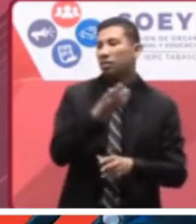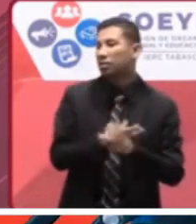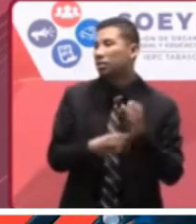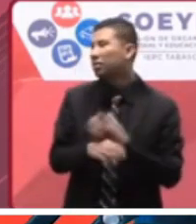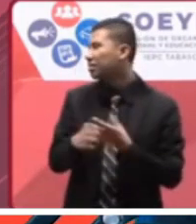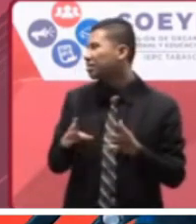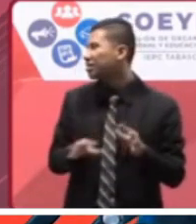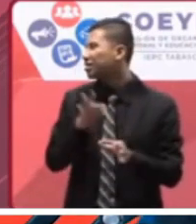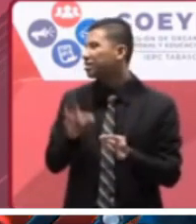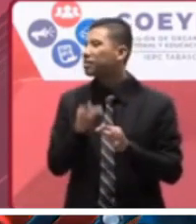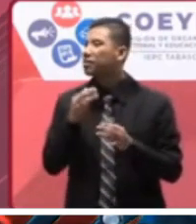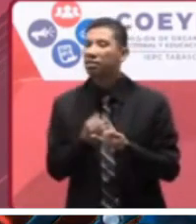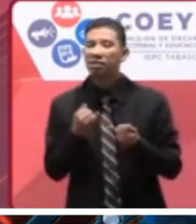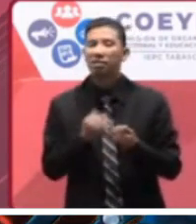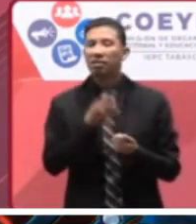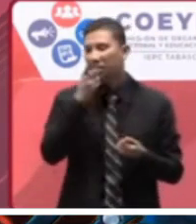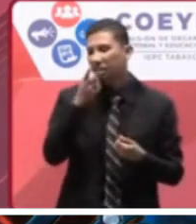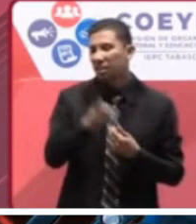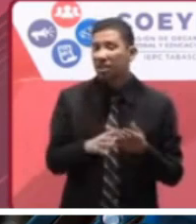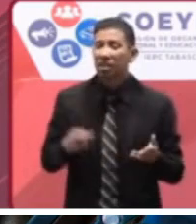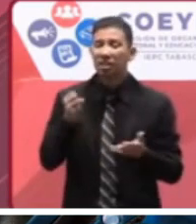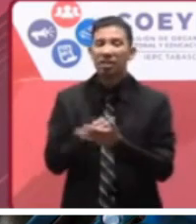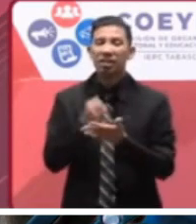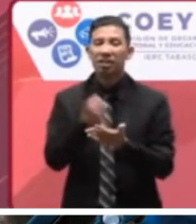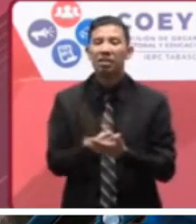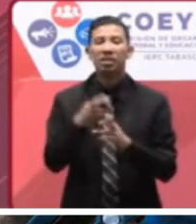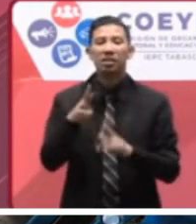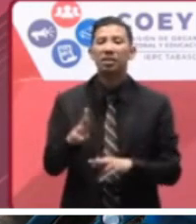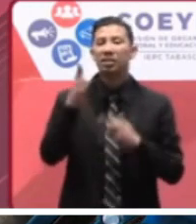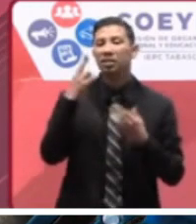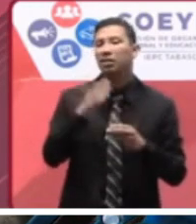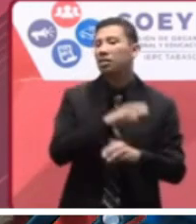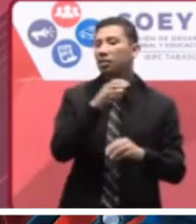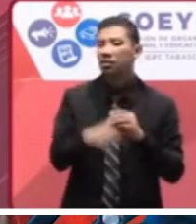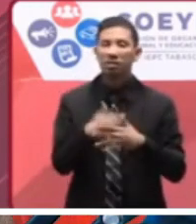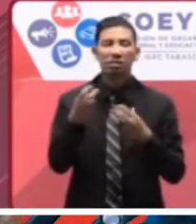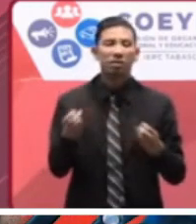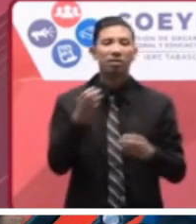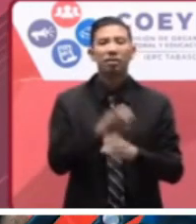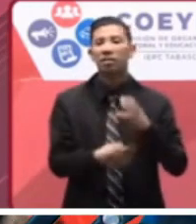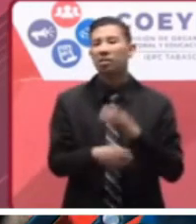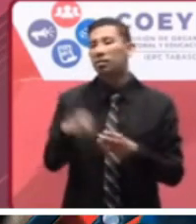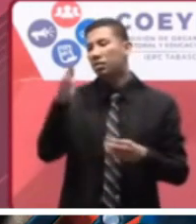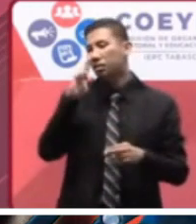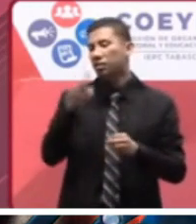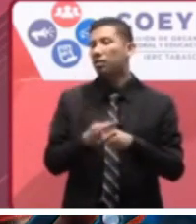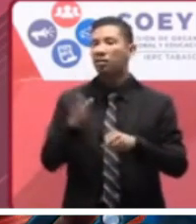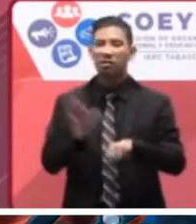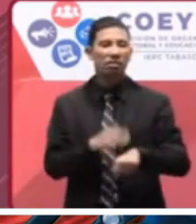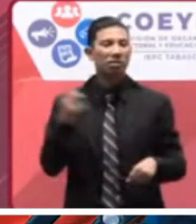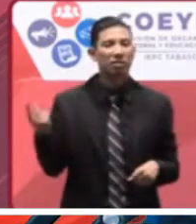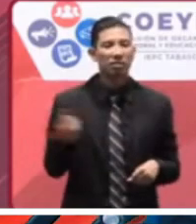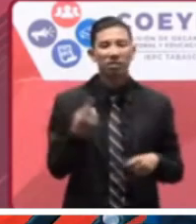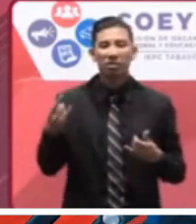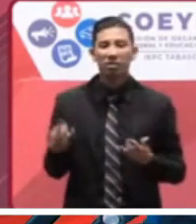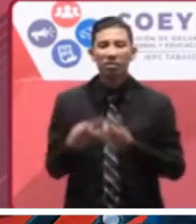elementos. E incluso yo dije que es pertinente la reforma, la que sea, si se logran esas condiciones. ¿Por qué? Pues porque la historia